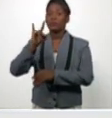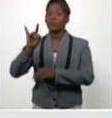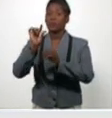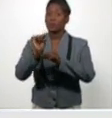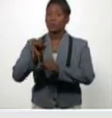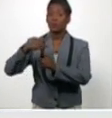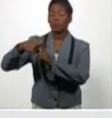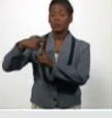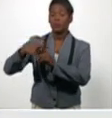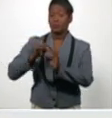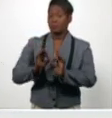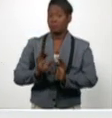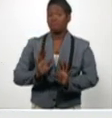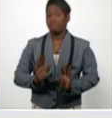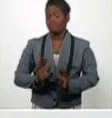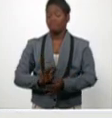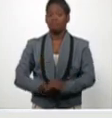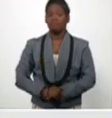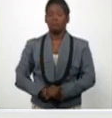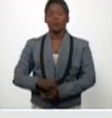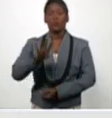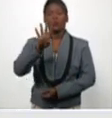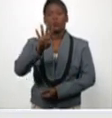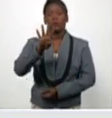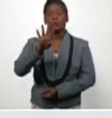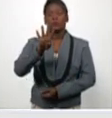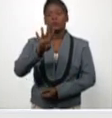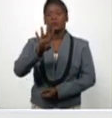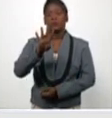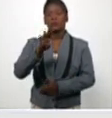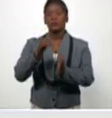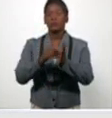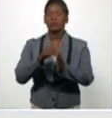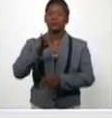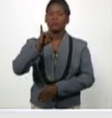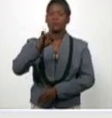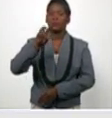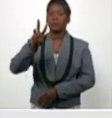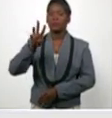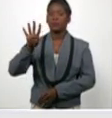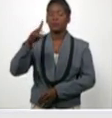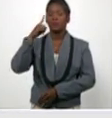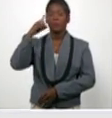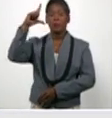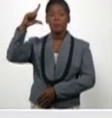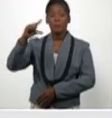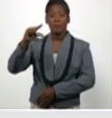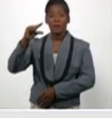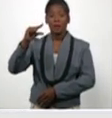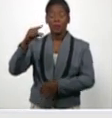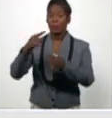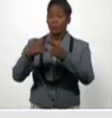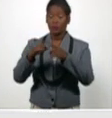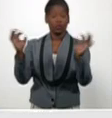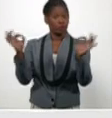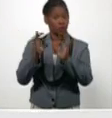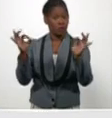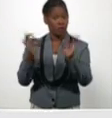momentos 4.934 va disminuyendo pero que todavía es